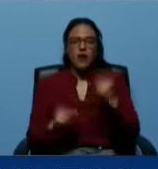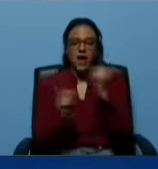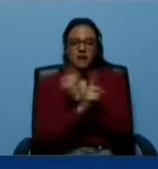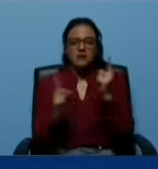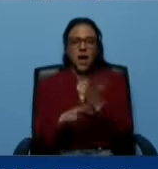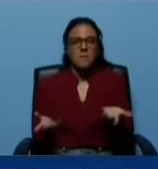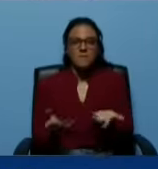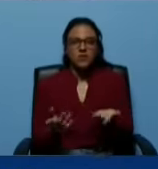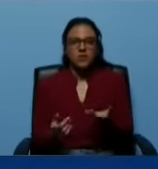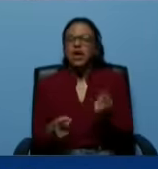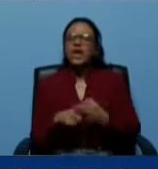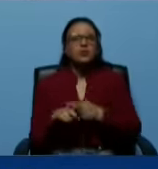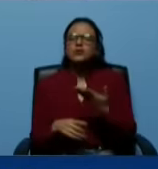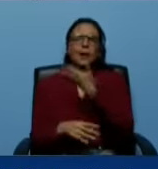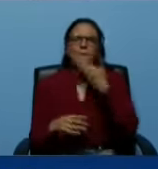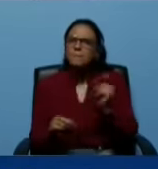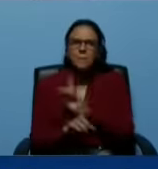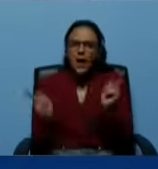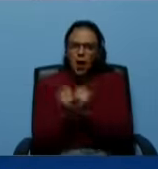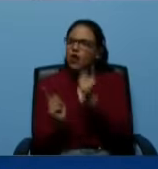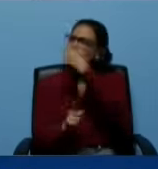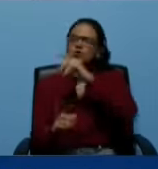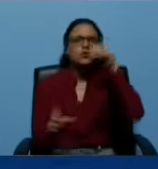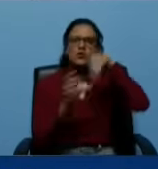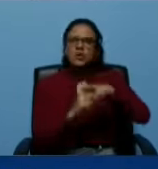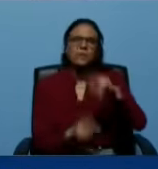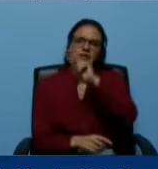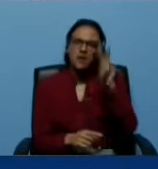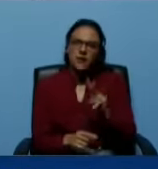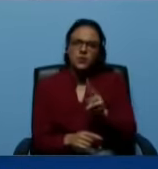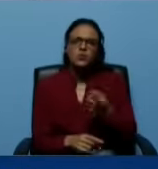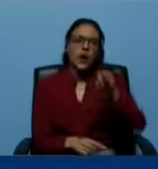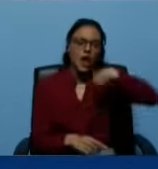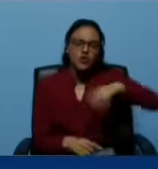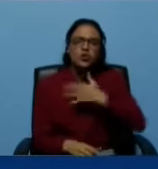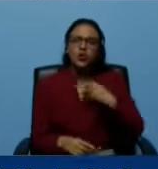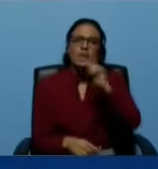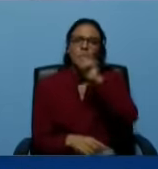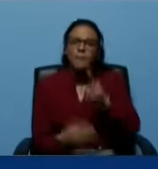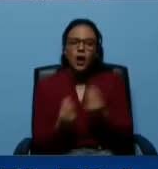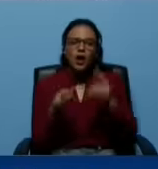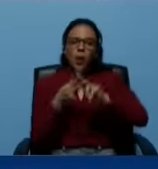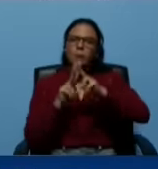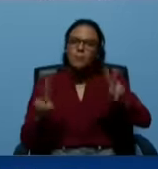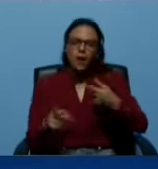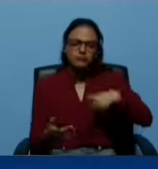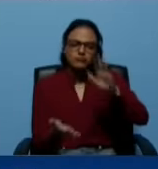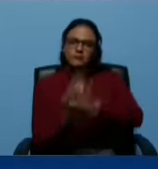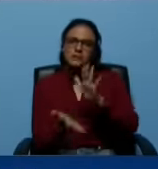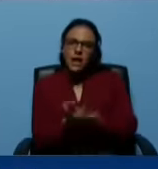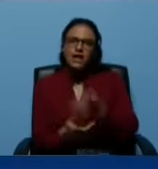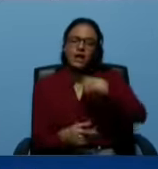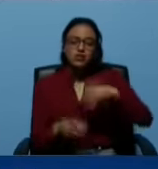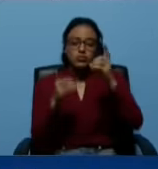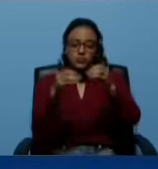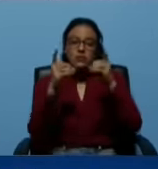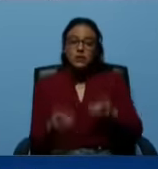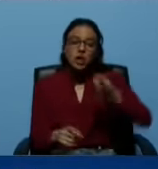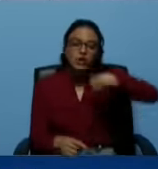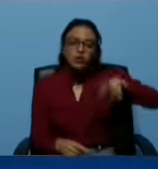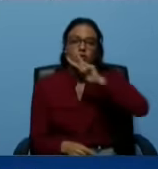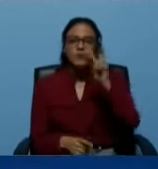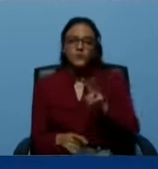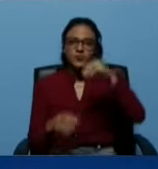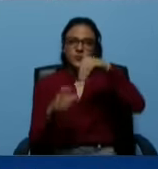Conclusión, no se metan en los asuntos internos de Venezuela, que Venezuela quiere paz, vivir en paz y en tranquilidad, y eso lo decidimos los